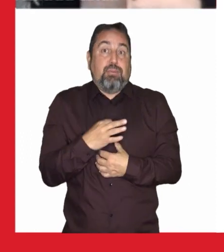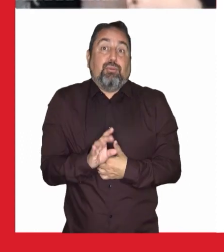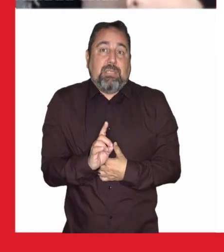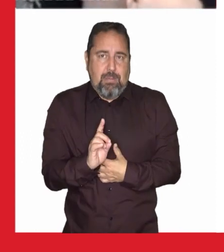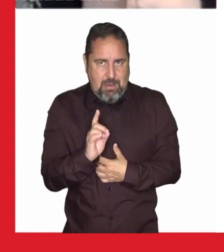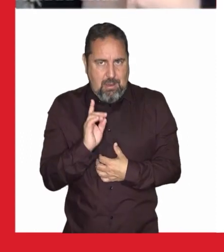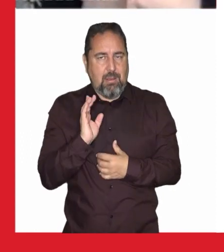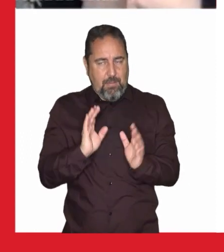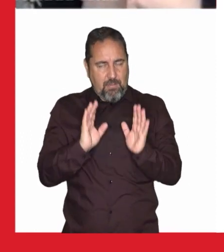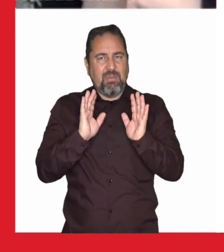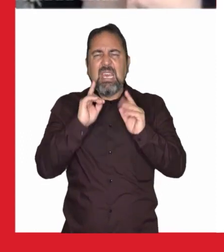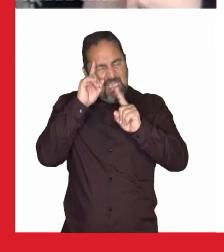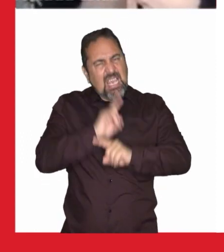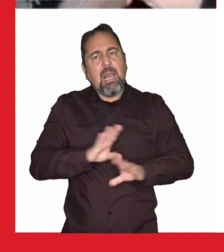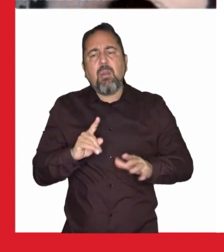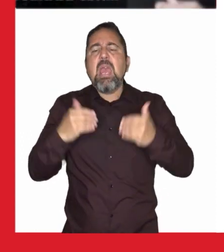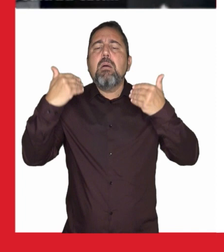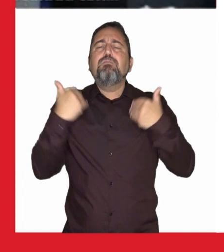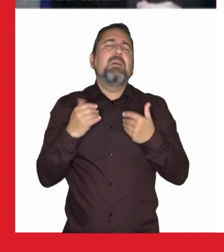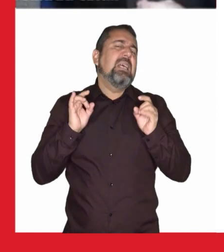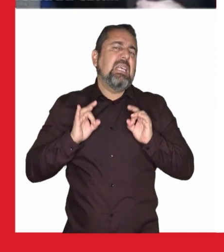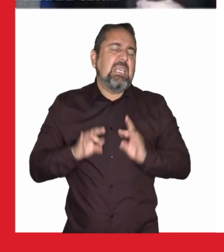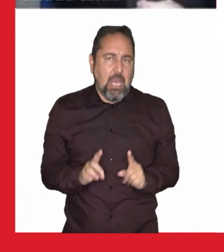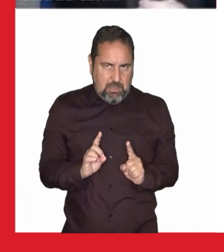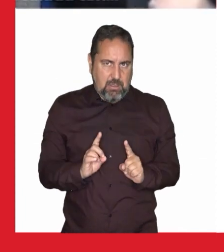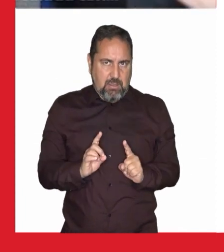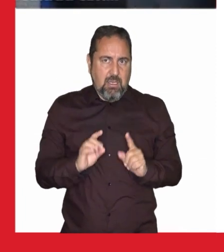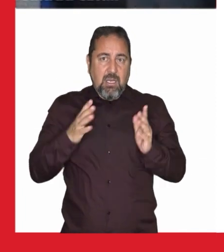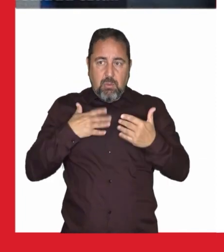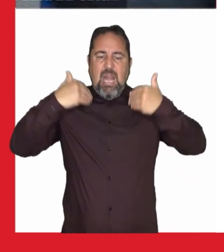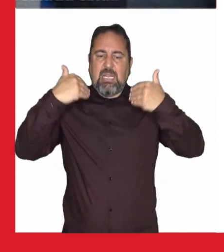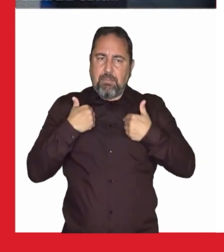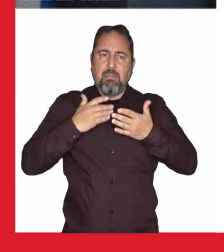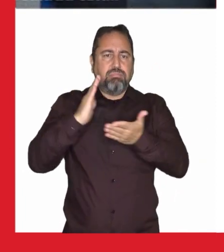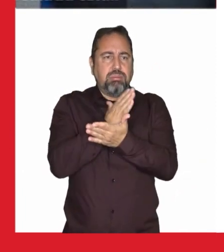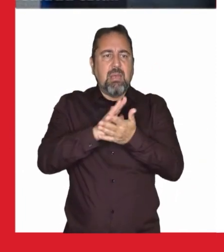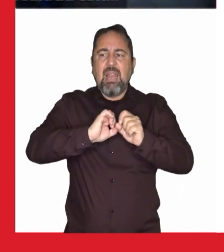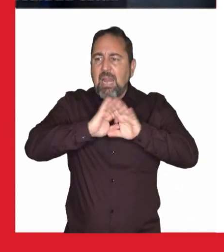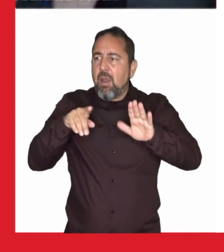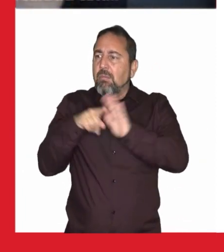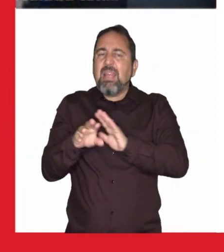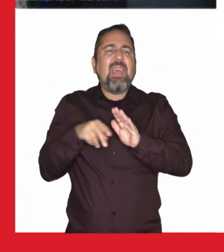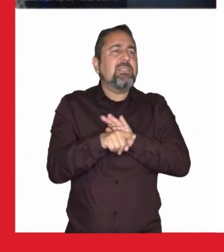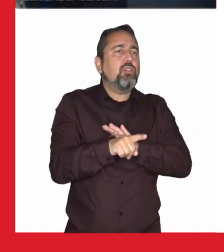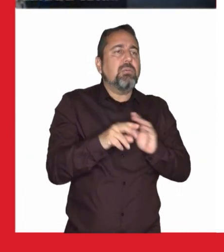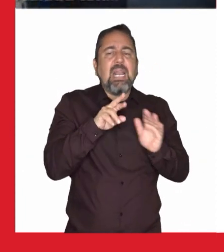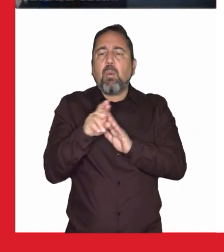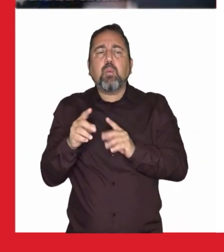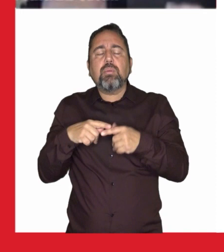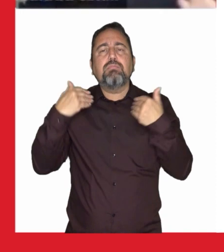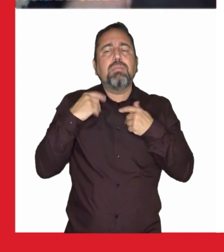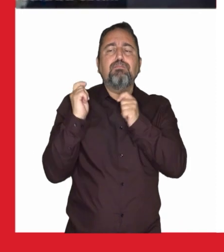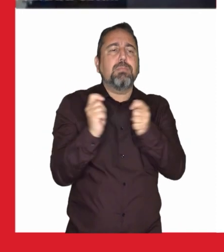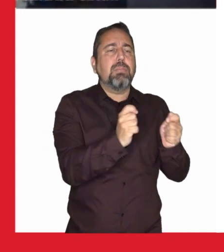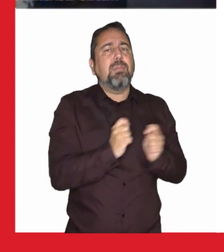y eficiente posible. ¿Sí? Y tener claro quién se va a ocupar de ello. Es decir, definir bien las responsabilidades